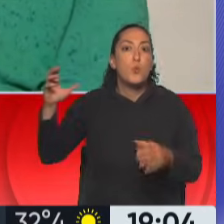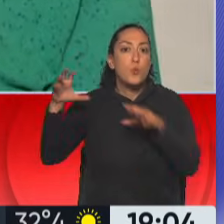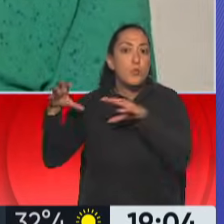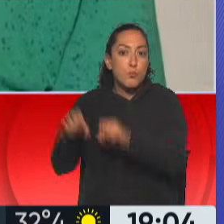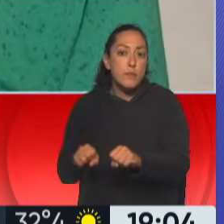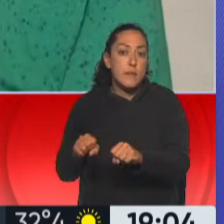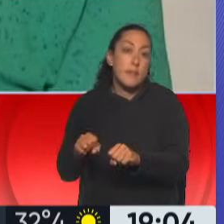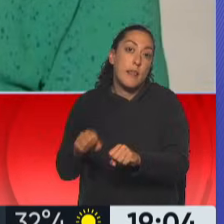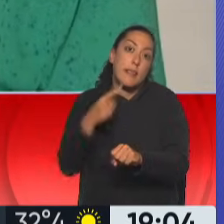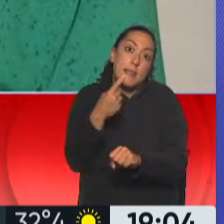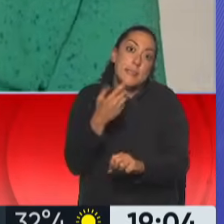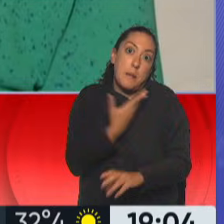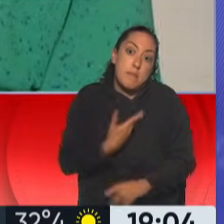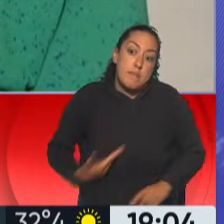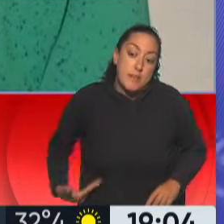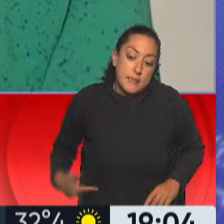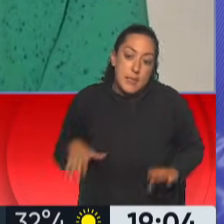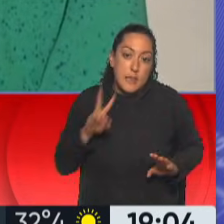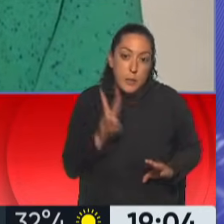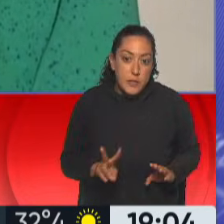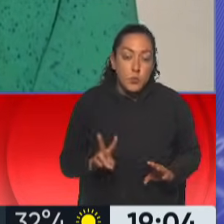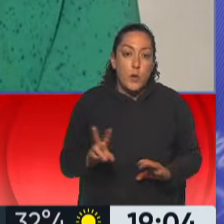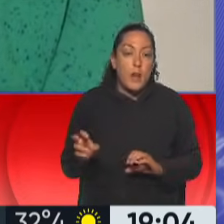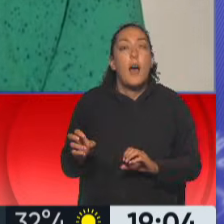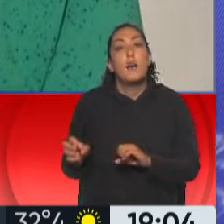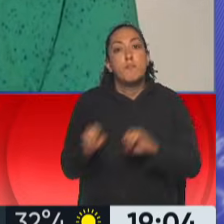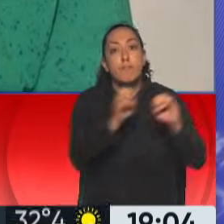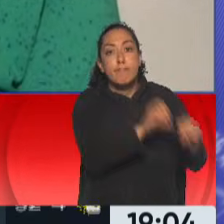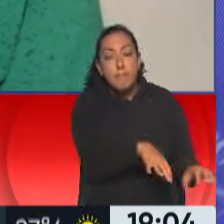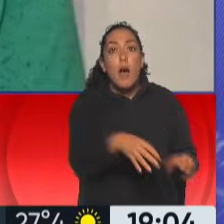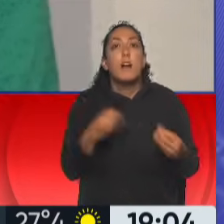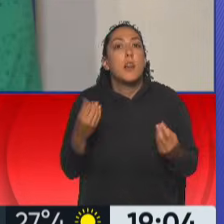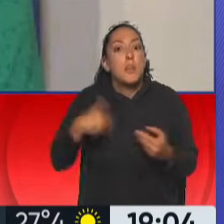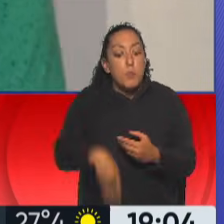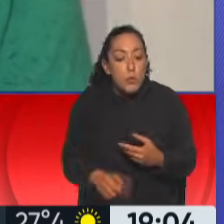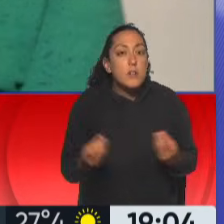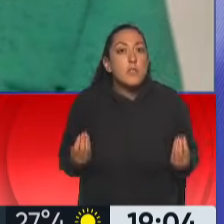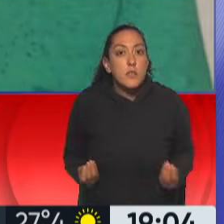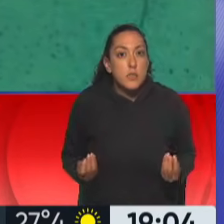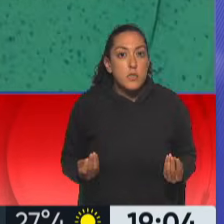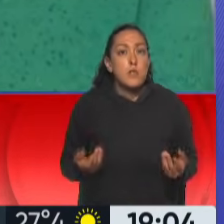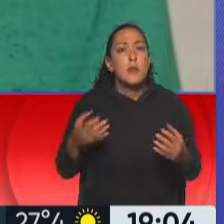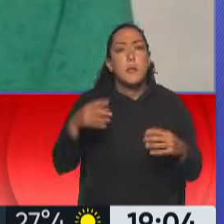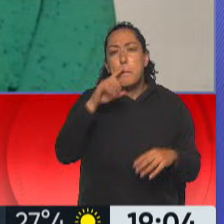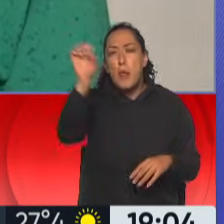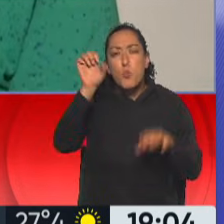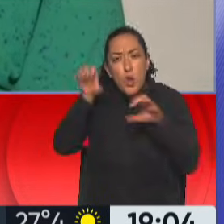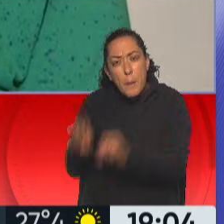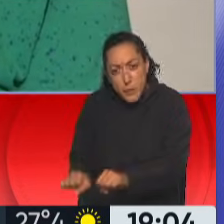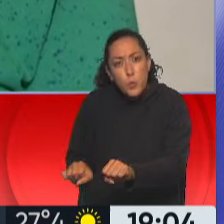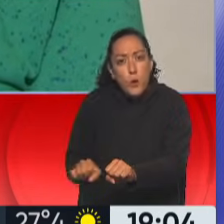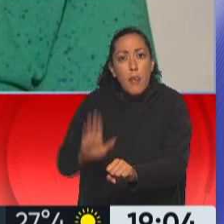llamaba presidente de Venezuela. ¿Qué hubiera sido lo preferible para ustedes después de la captura de Maduro, que de alguna manera